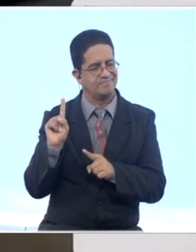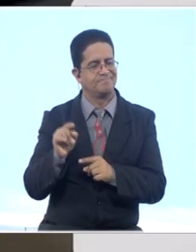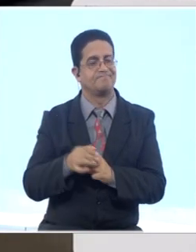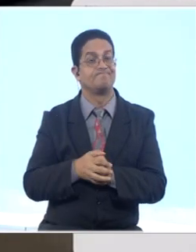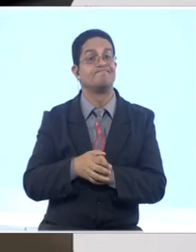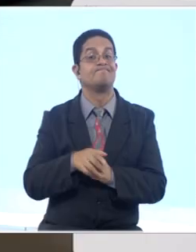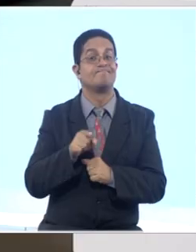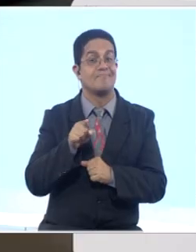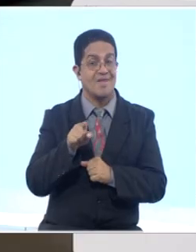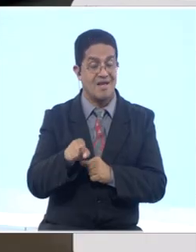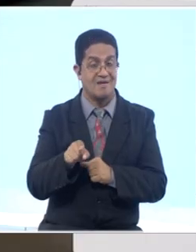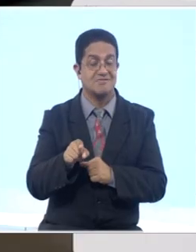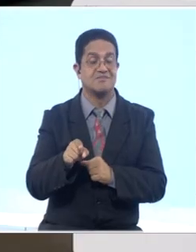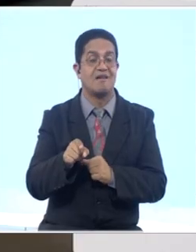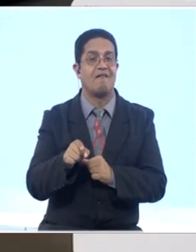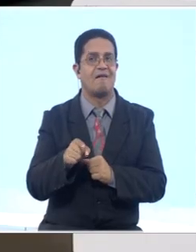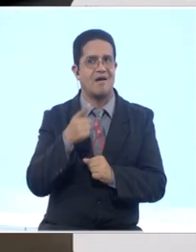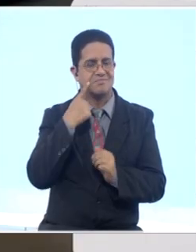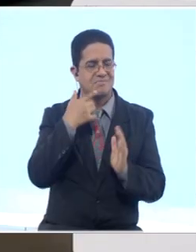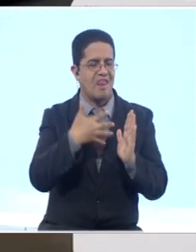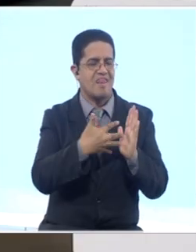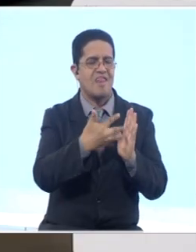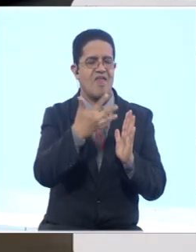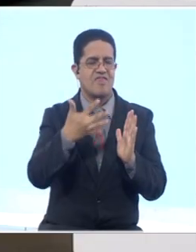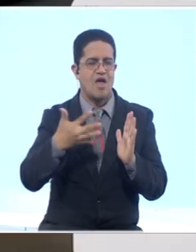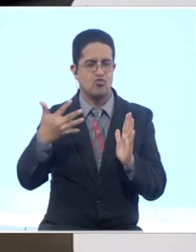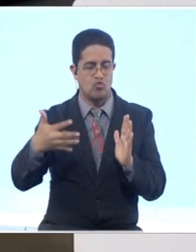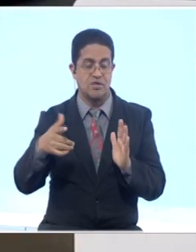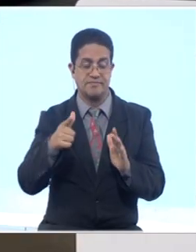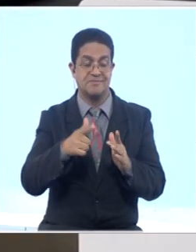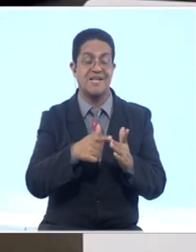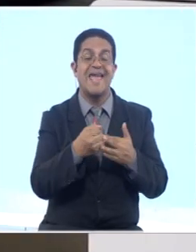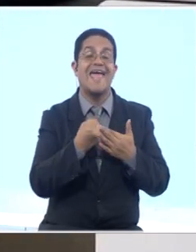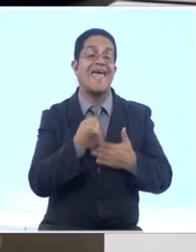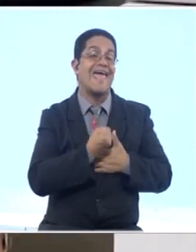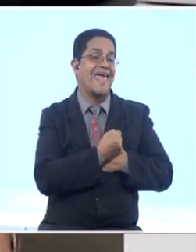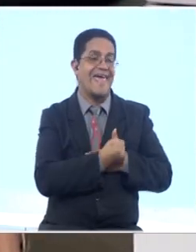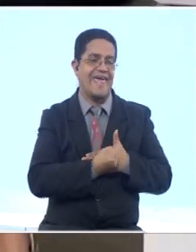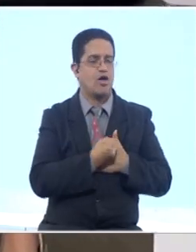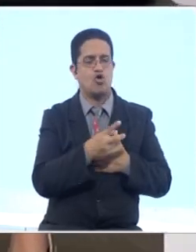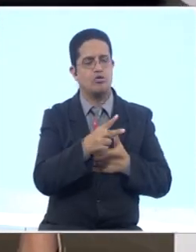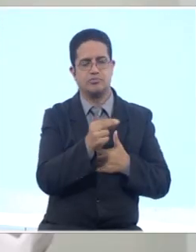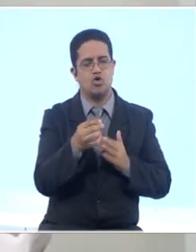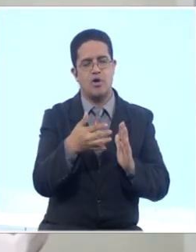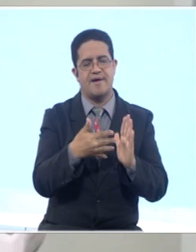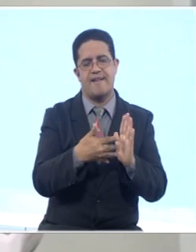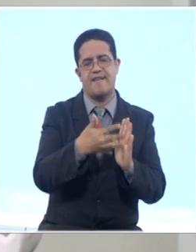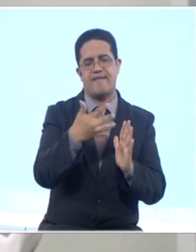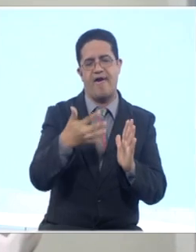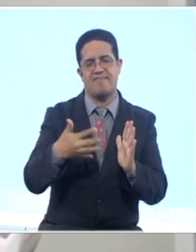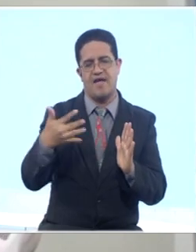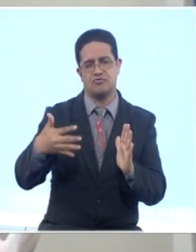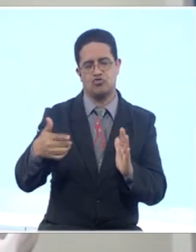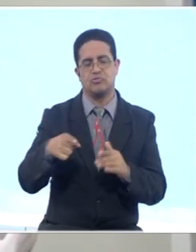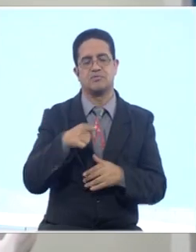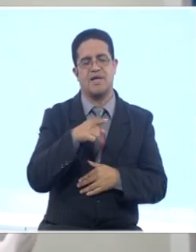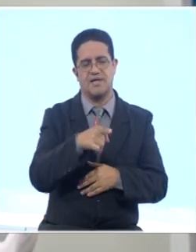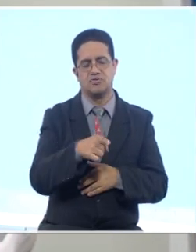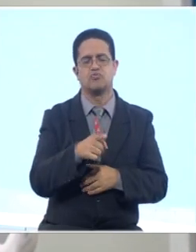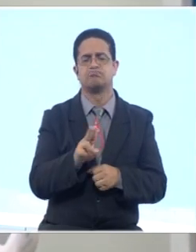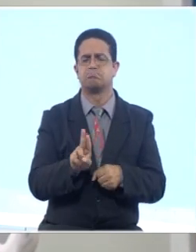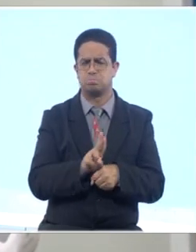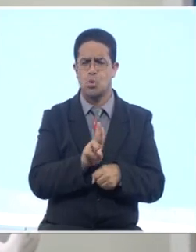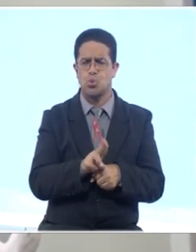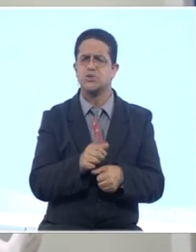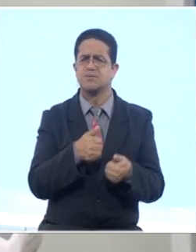diferentes, en las que se emplean radiaciones ionizantes. El eco no emplea radiaciones ionizantes, es una herramienta bastante